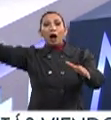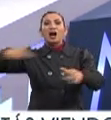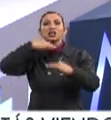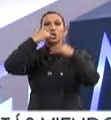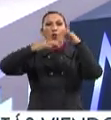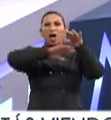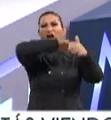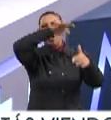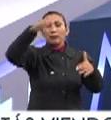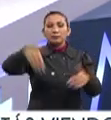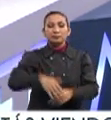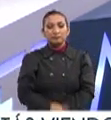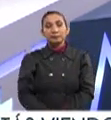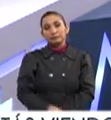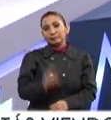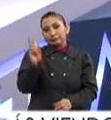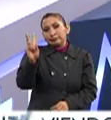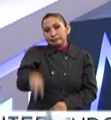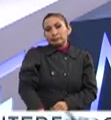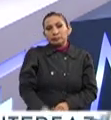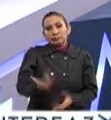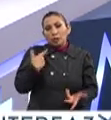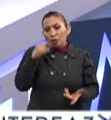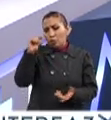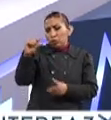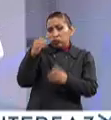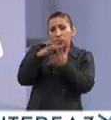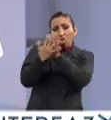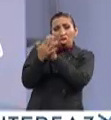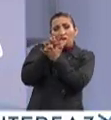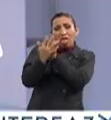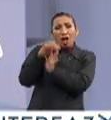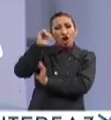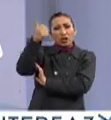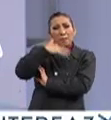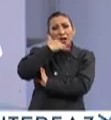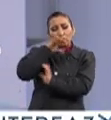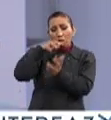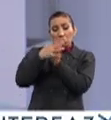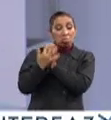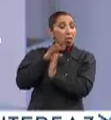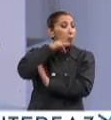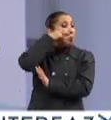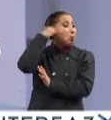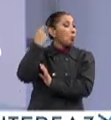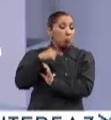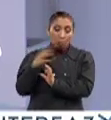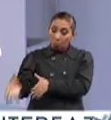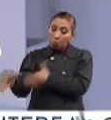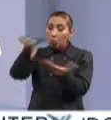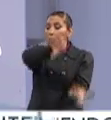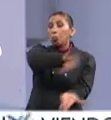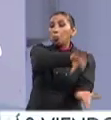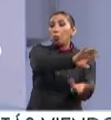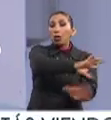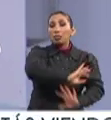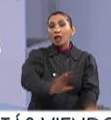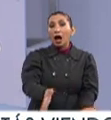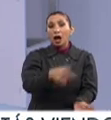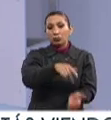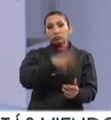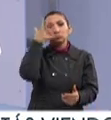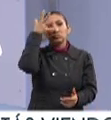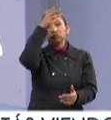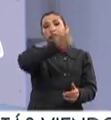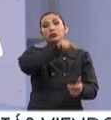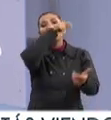¿no? Libres. Así es, son tan pequeñas y van revueltas con los demás residuos que pasan desapercibidas y pueden